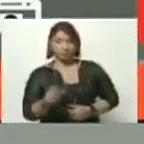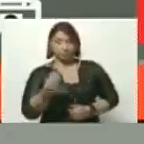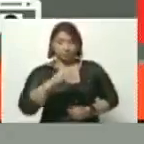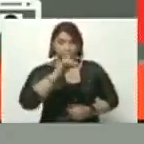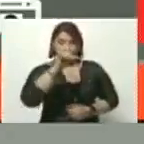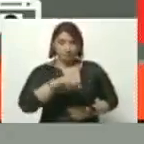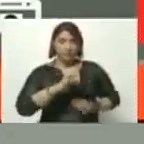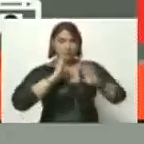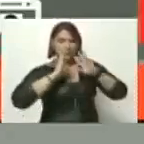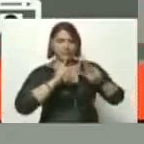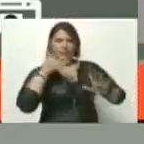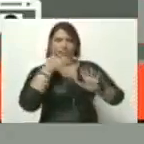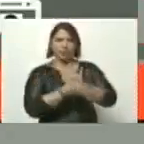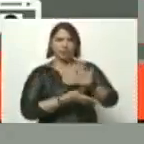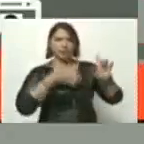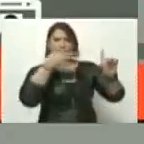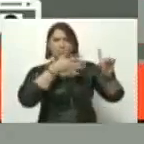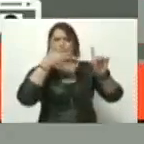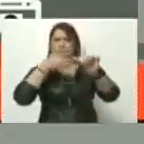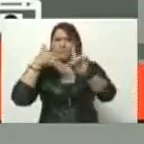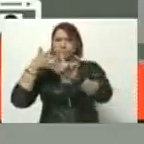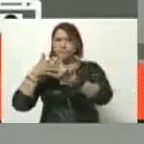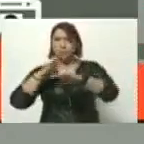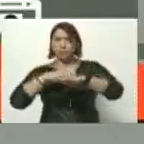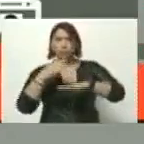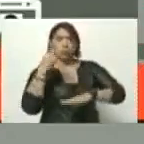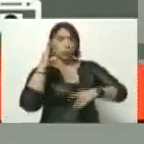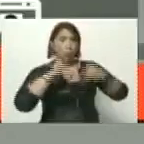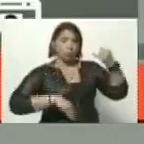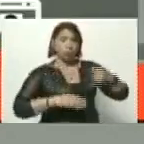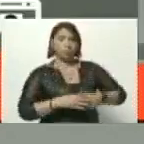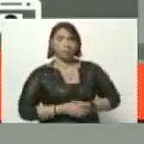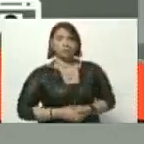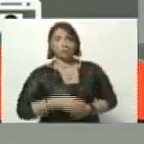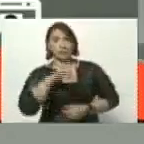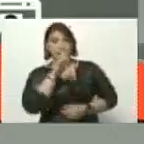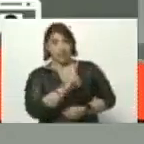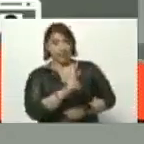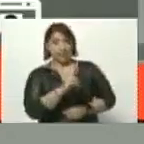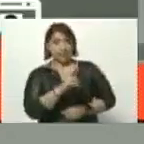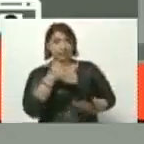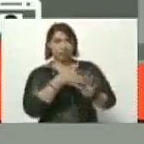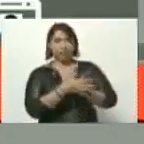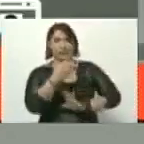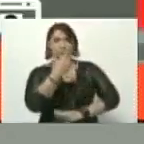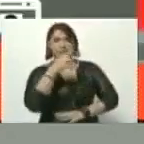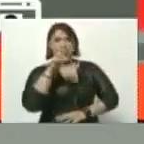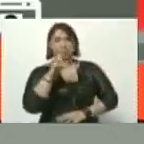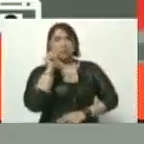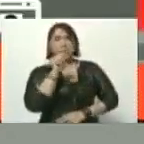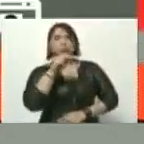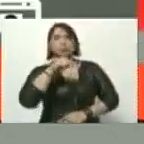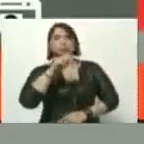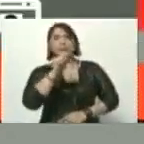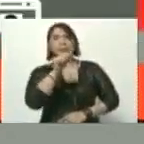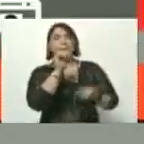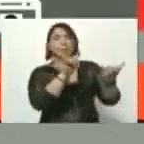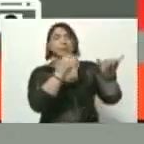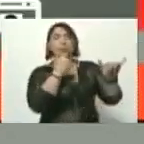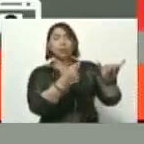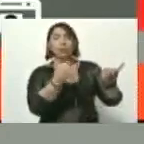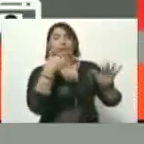un planteamiento formativo, porque en la última R de las tres R's.net que usted ha mencionado, que es